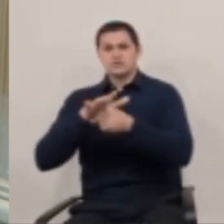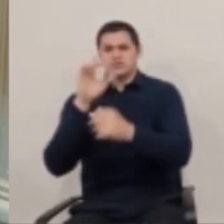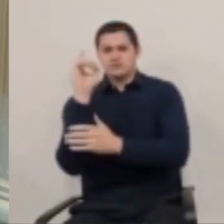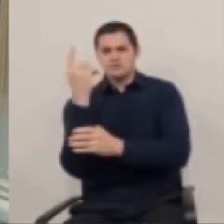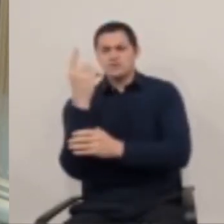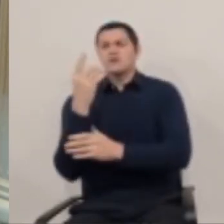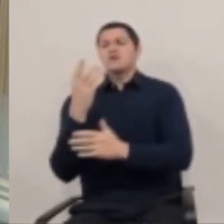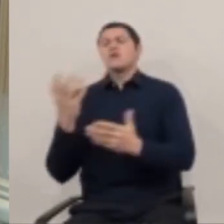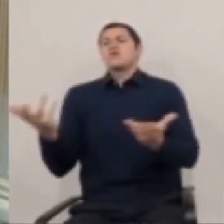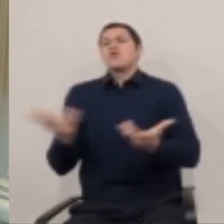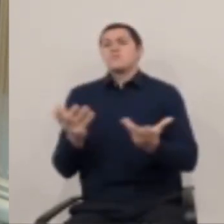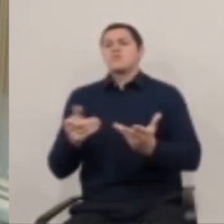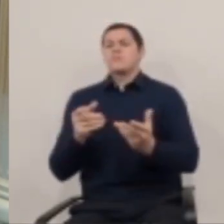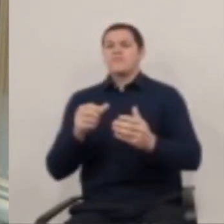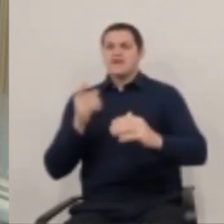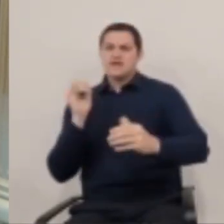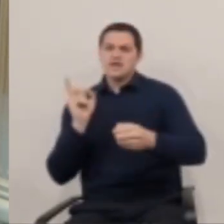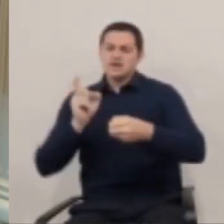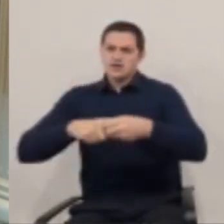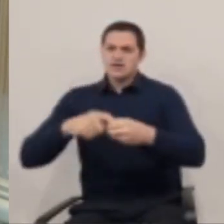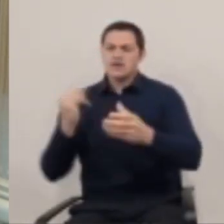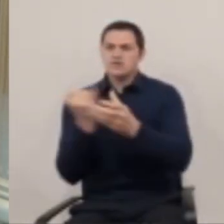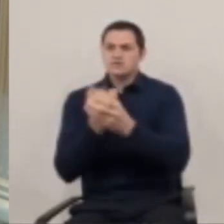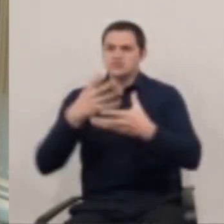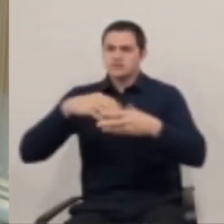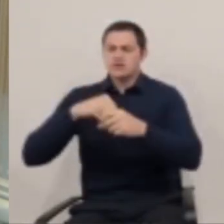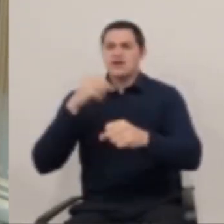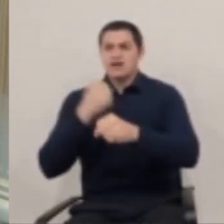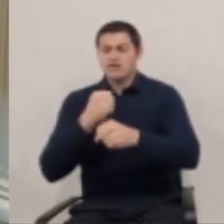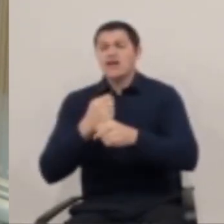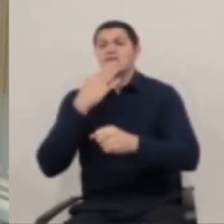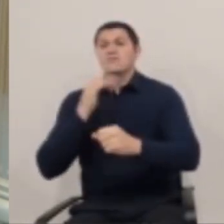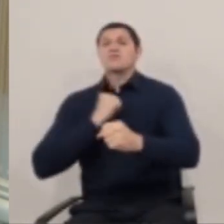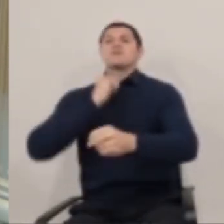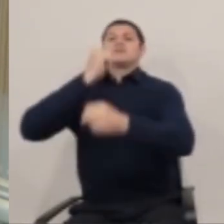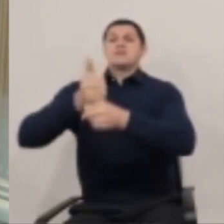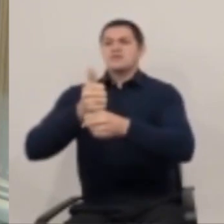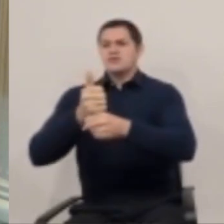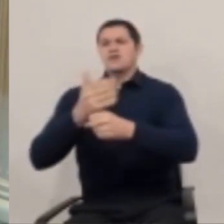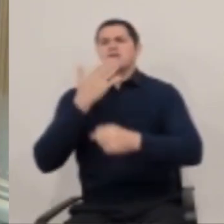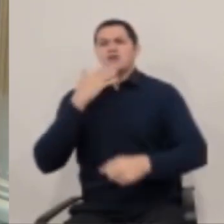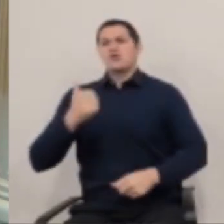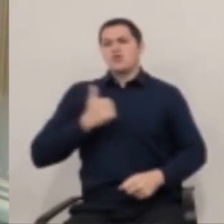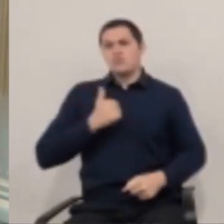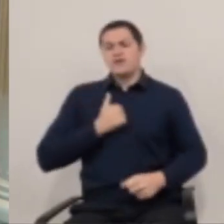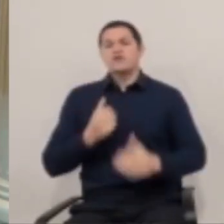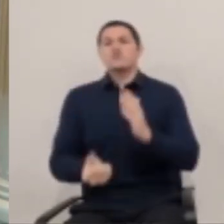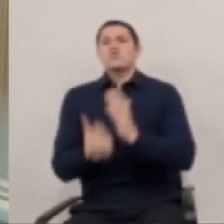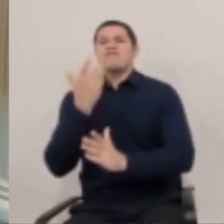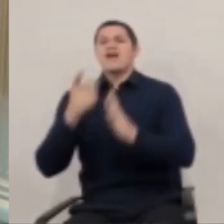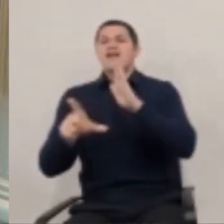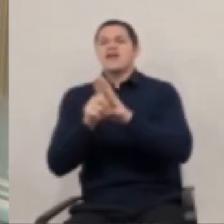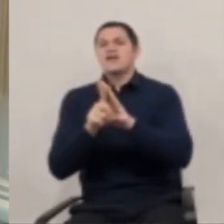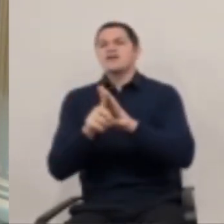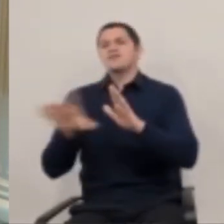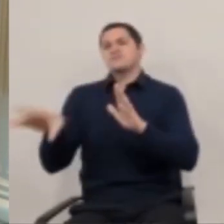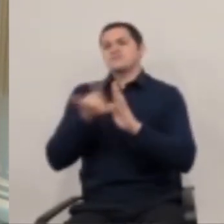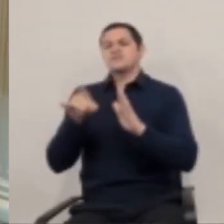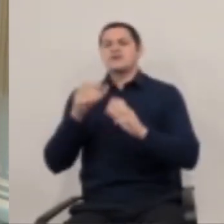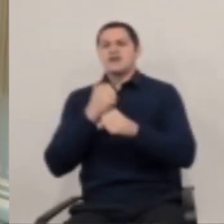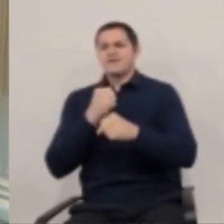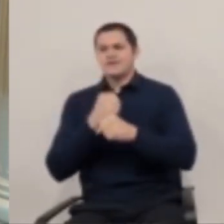inclusión laboral, la contratación, participación y el acceso a cargos, en cumplimiento con la nueva ley de inclusión laboral, la